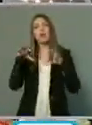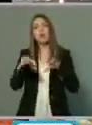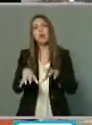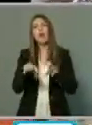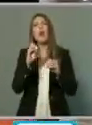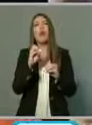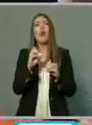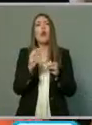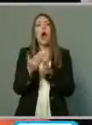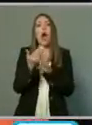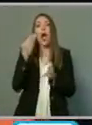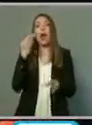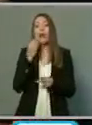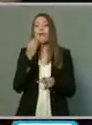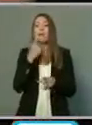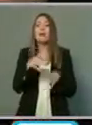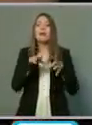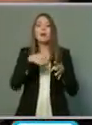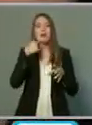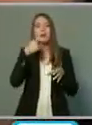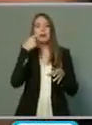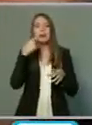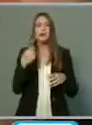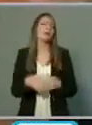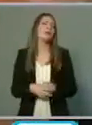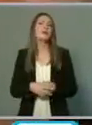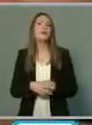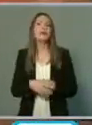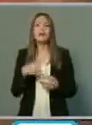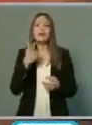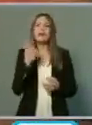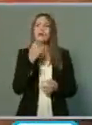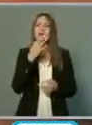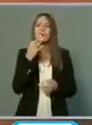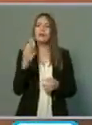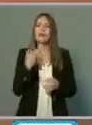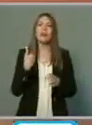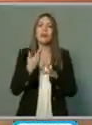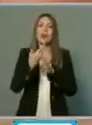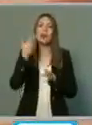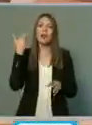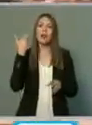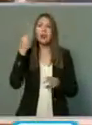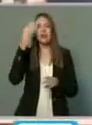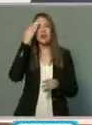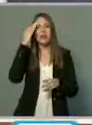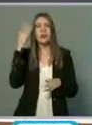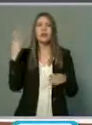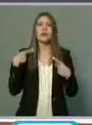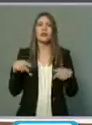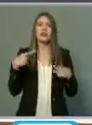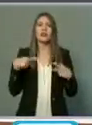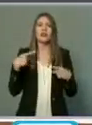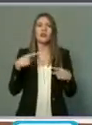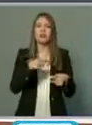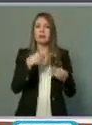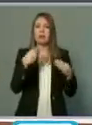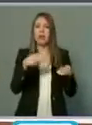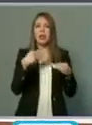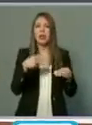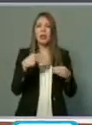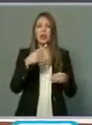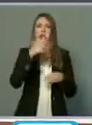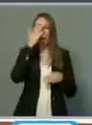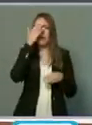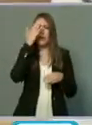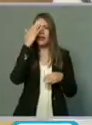entradita también se vale. Oye, qué delicia. Bueno, no me vas a creer, pero la vez pasada conocí ahí en un mercadito unas personas de Xochimilco que hacen su aceite de oliva extra